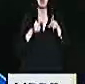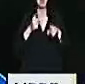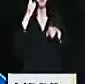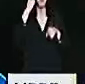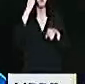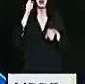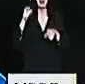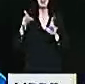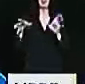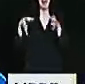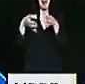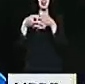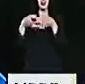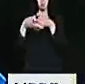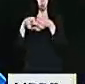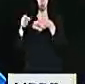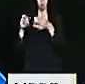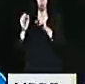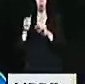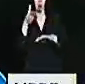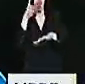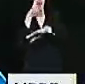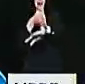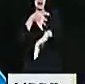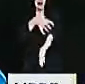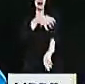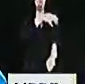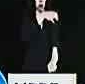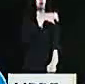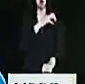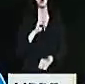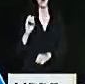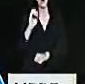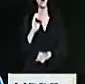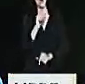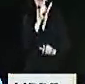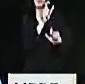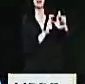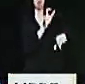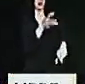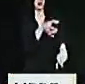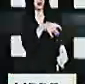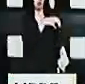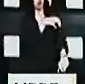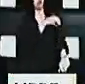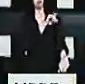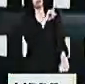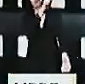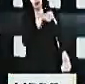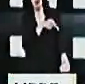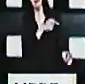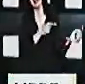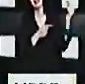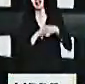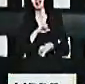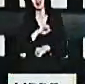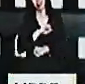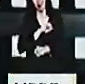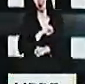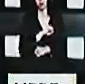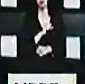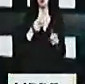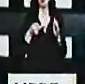sea que este equipo se mueva a la región o que los pacientes vengan a donde ocurre la concentración. El problema está